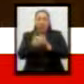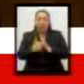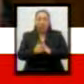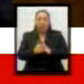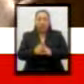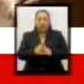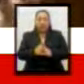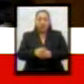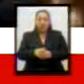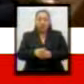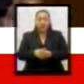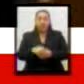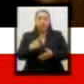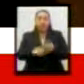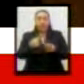un solo artículo que costó